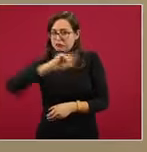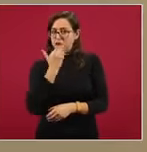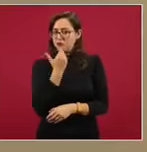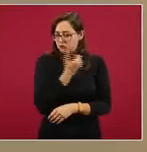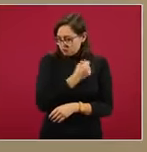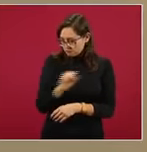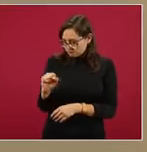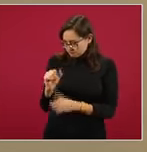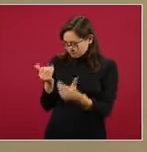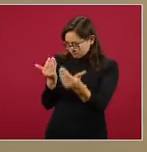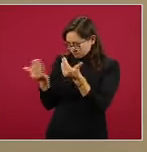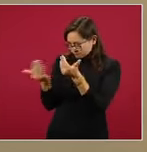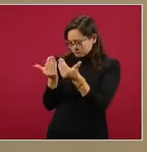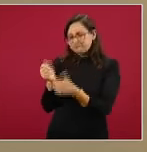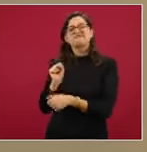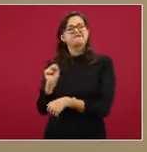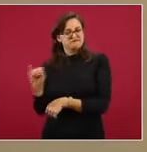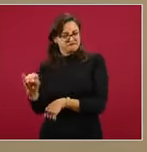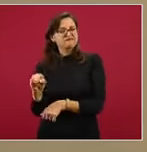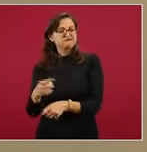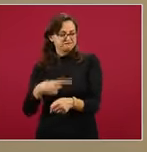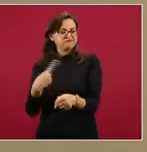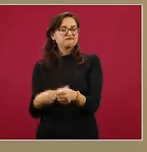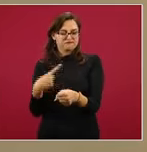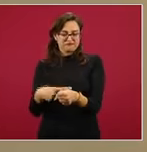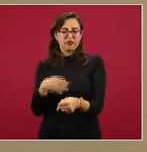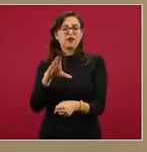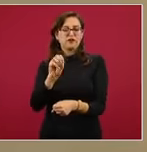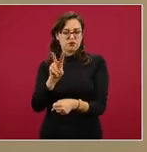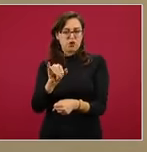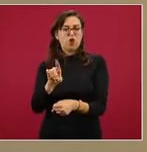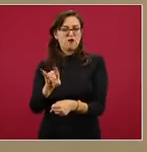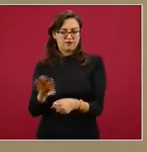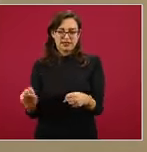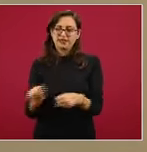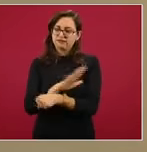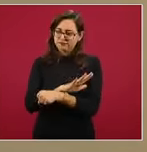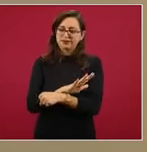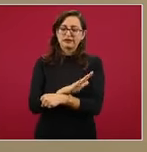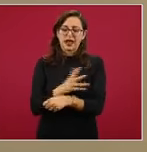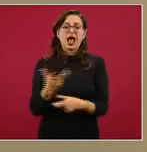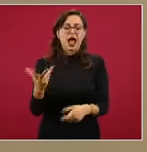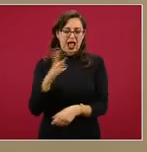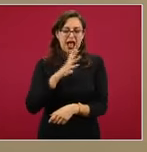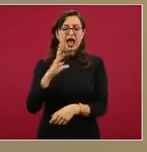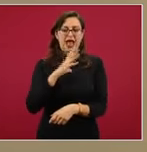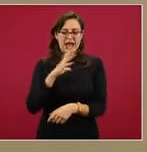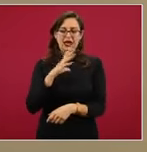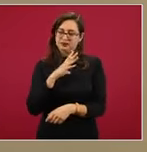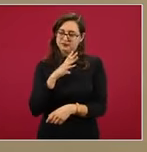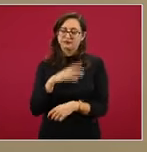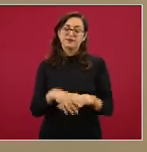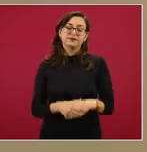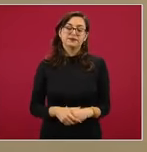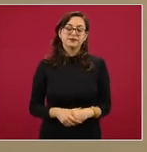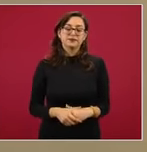epidemiológica hacen una asociación o hacen una dictaminación para definirlos como